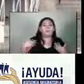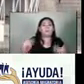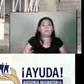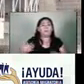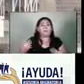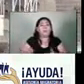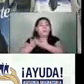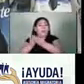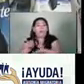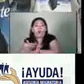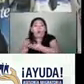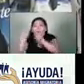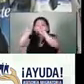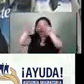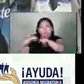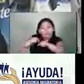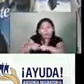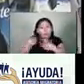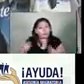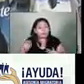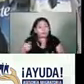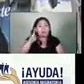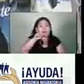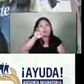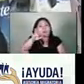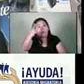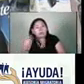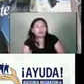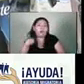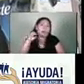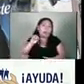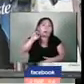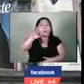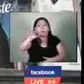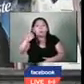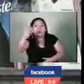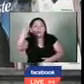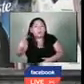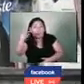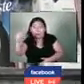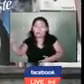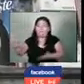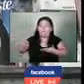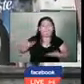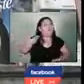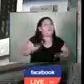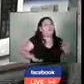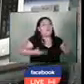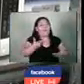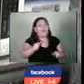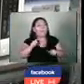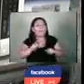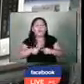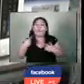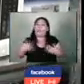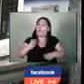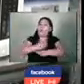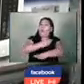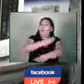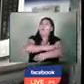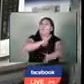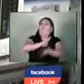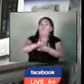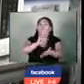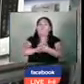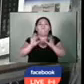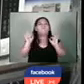algunos electrodomésticos de 15 hasta 30 días para tener a la venta algunos productos. Sin embargo, señala que logró anticiparse y